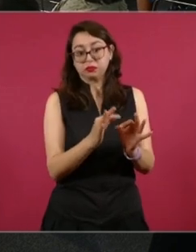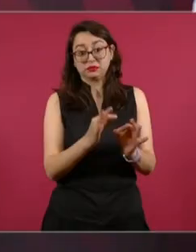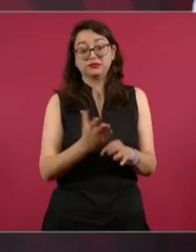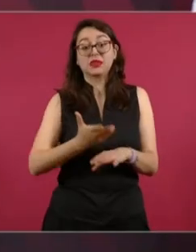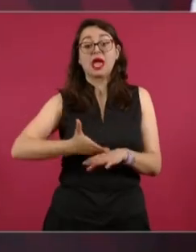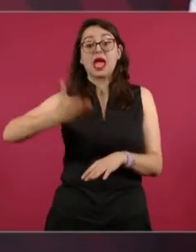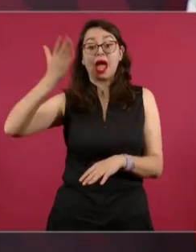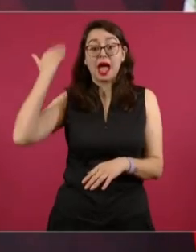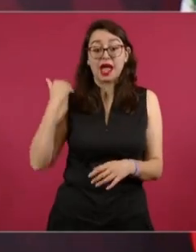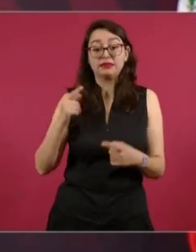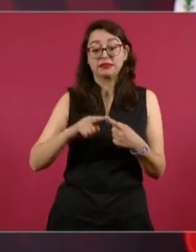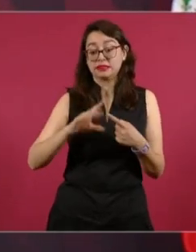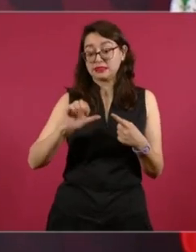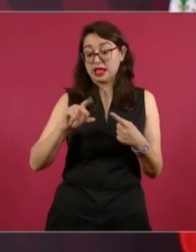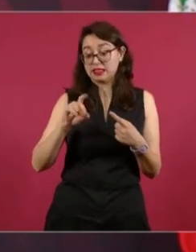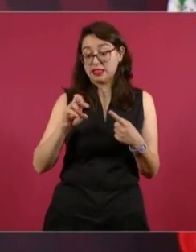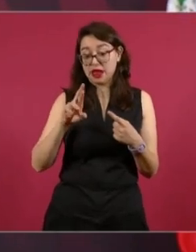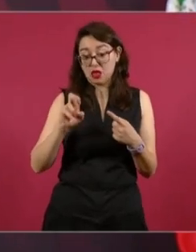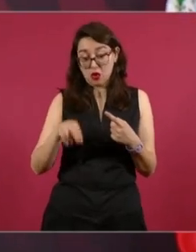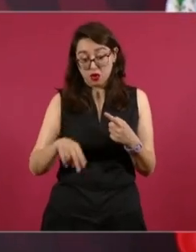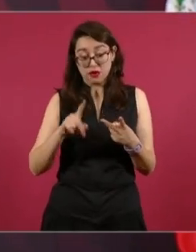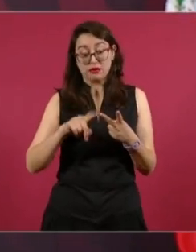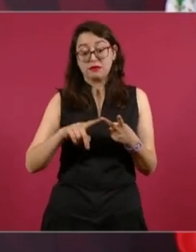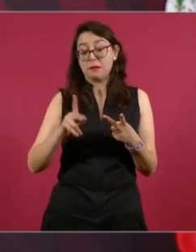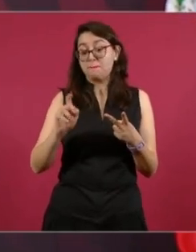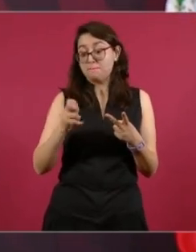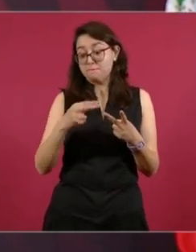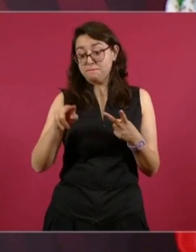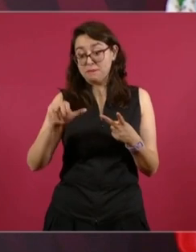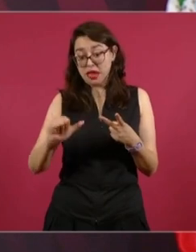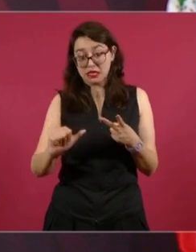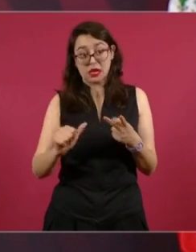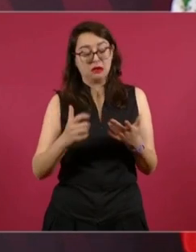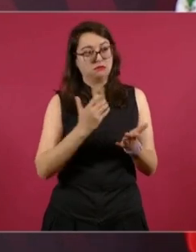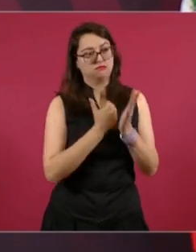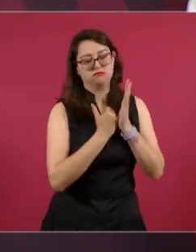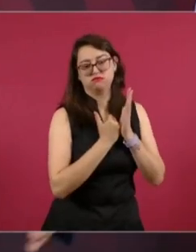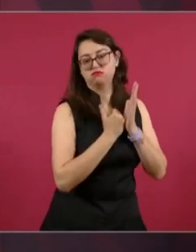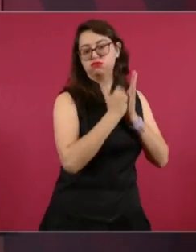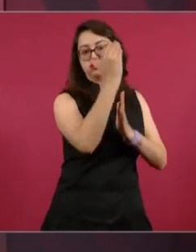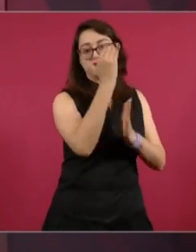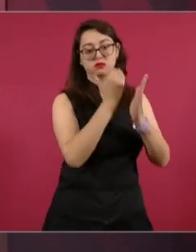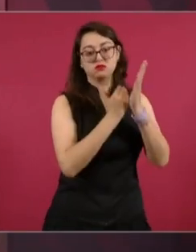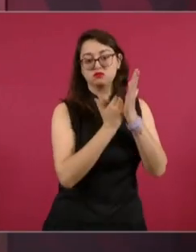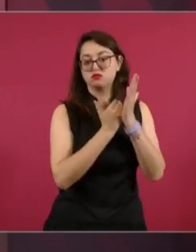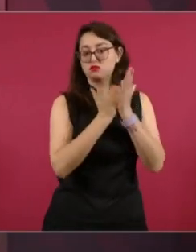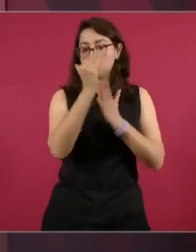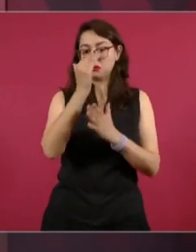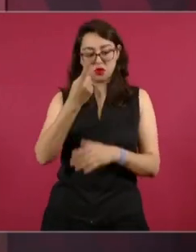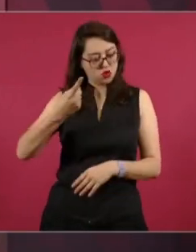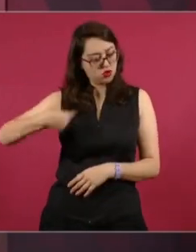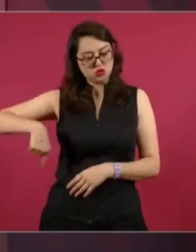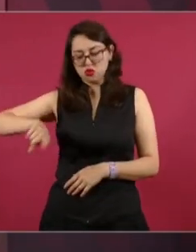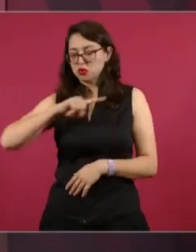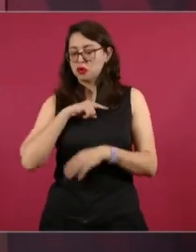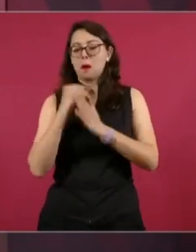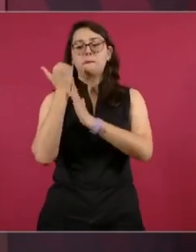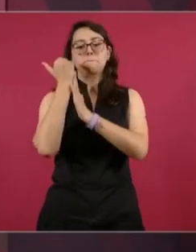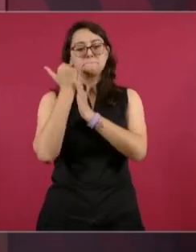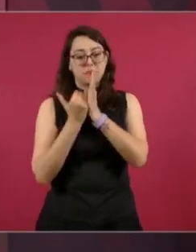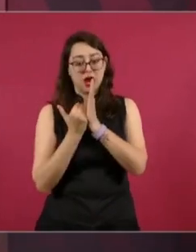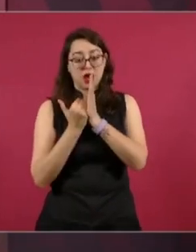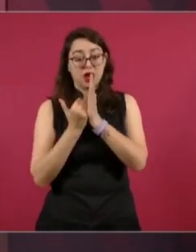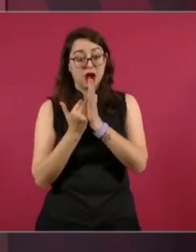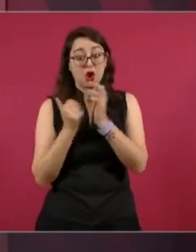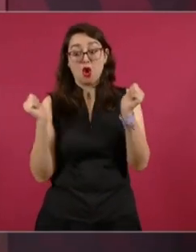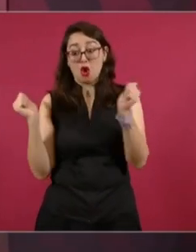Calderón o el licenciado Peña con relación al Producto Interno Bruto, a pesar de la pandemia, porque